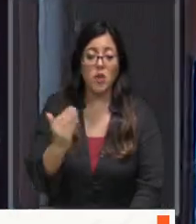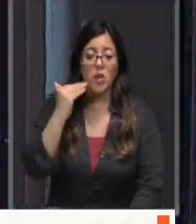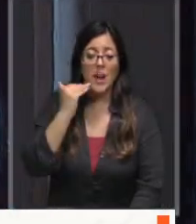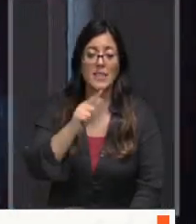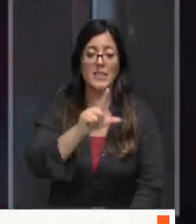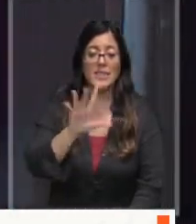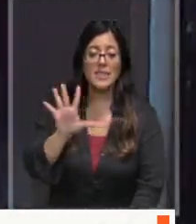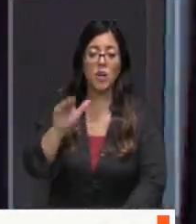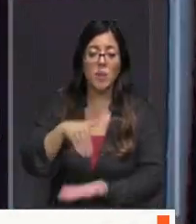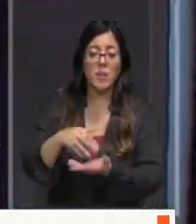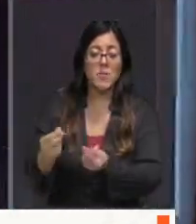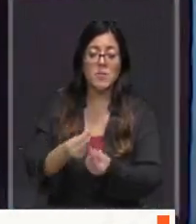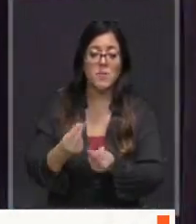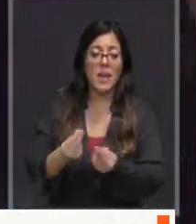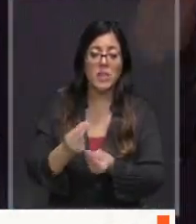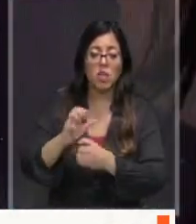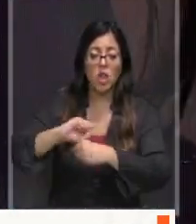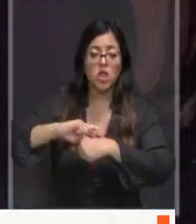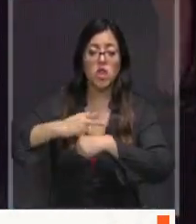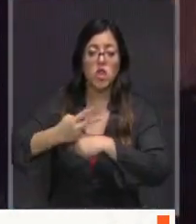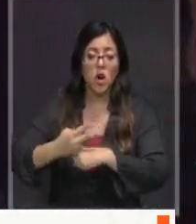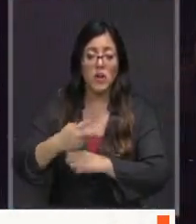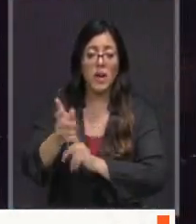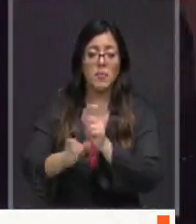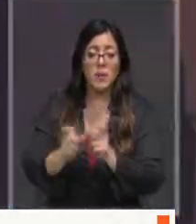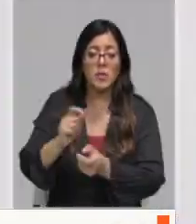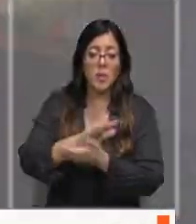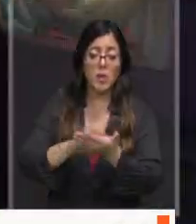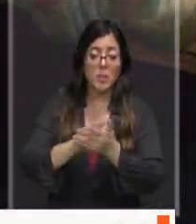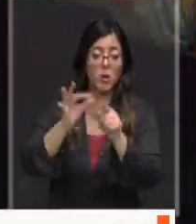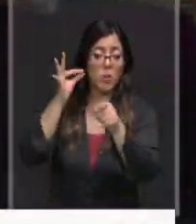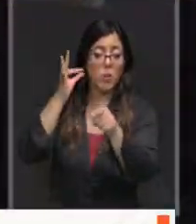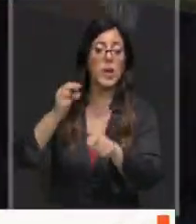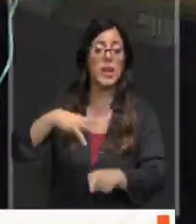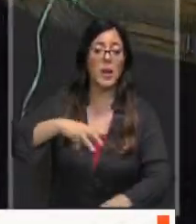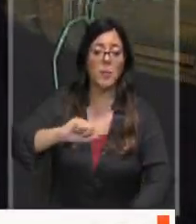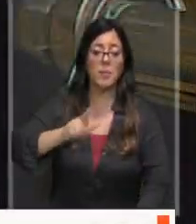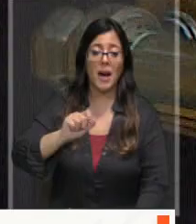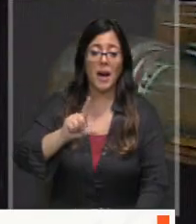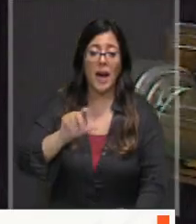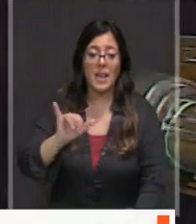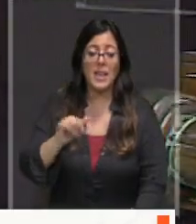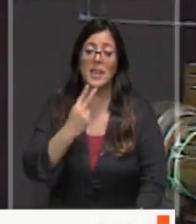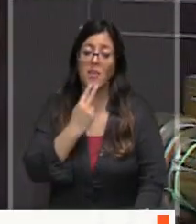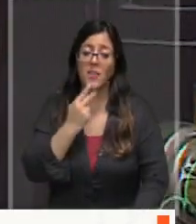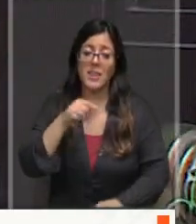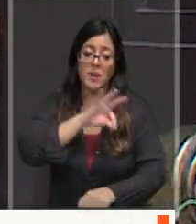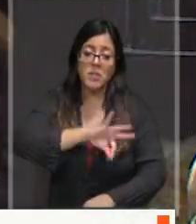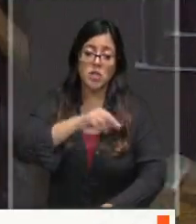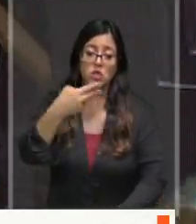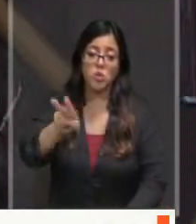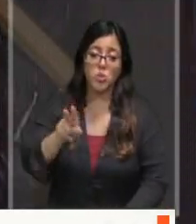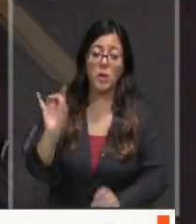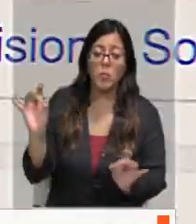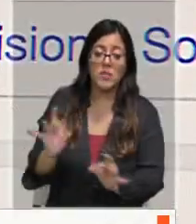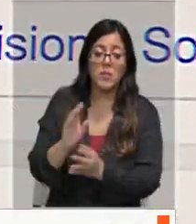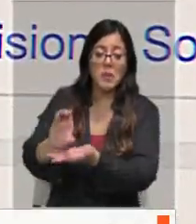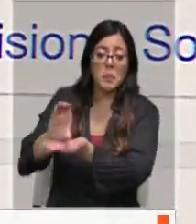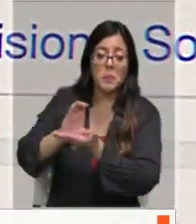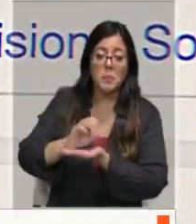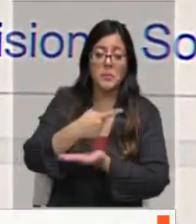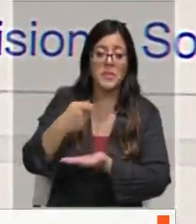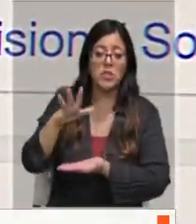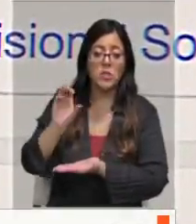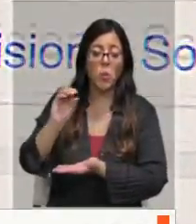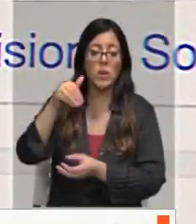75 mil pesos. Al duplicarlo, personas como Magali, que viven de la jubilación, podrían recibir en total 150 mil